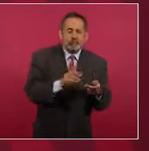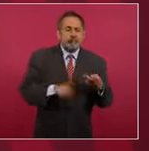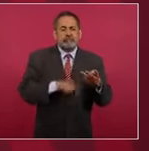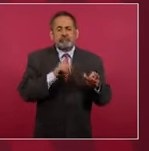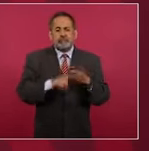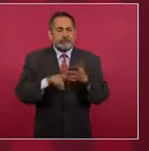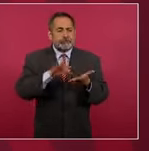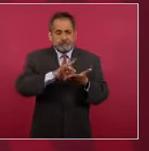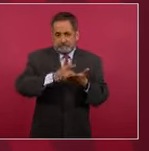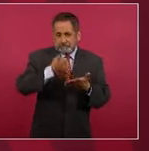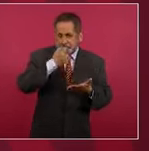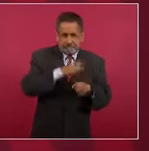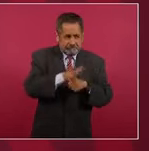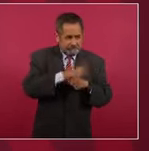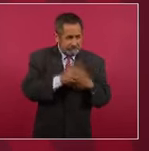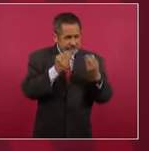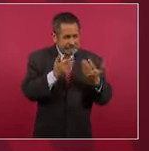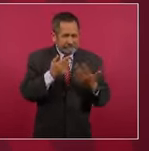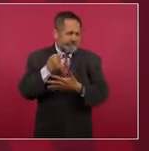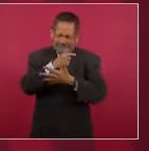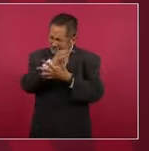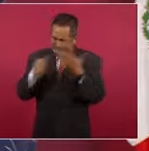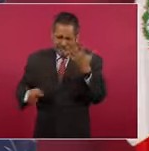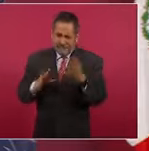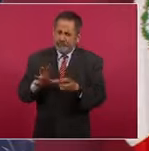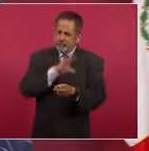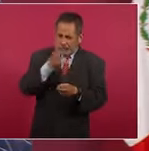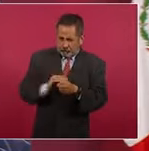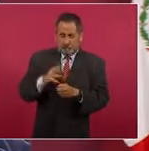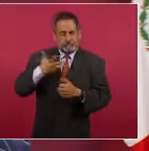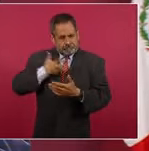de medicamentos, en fin, todo.